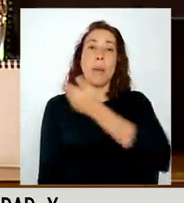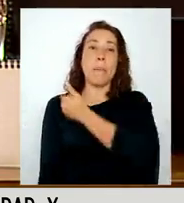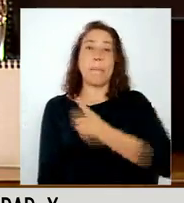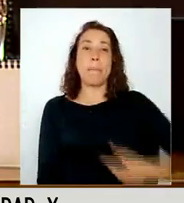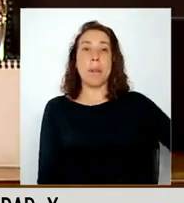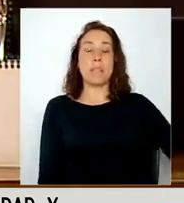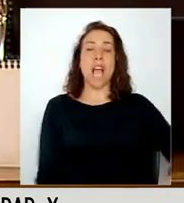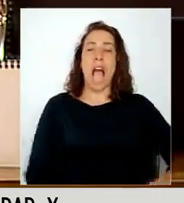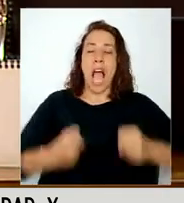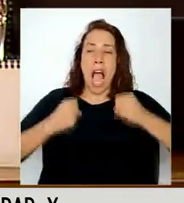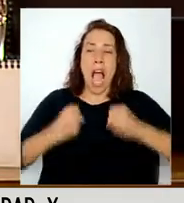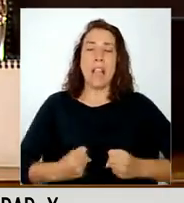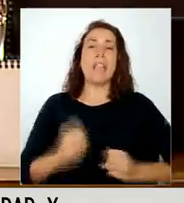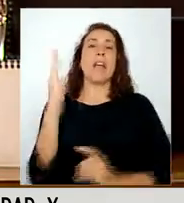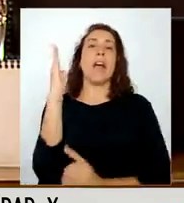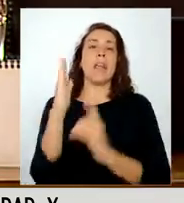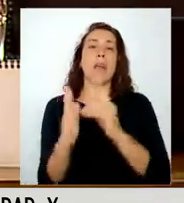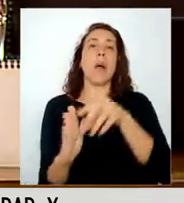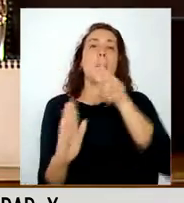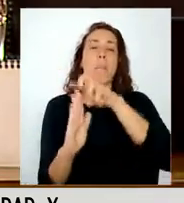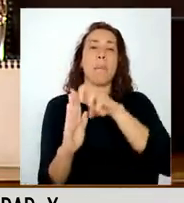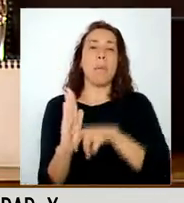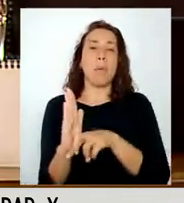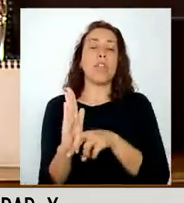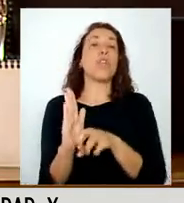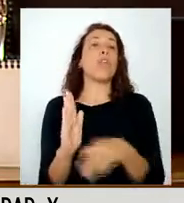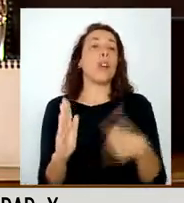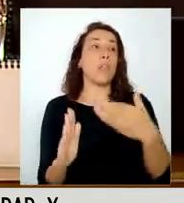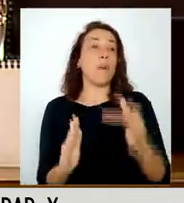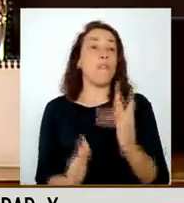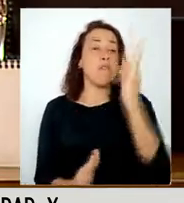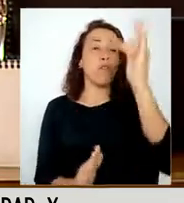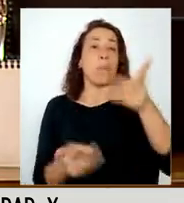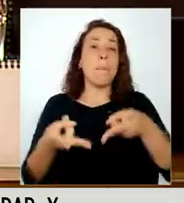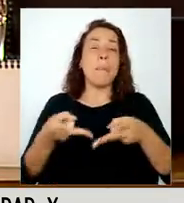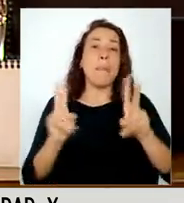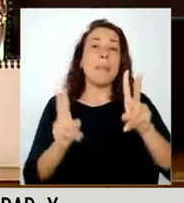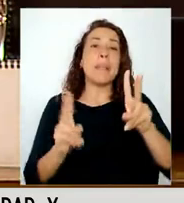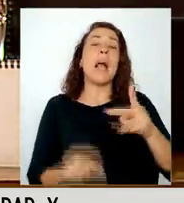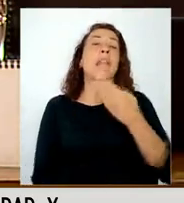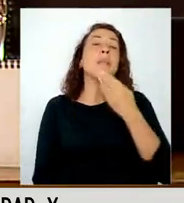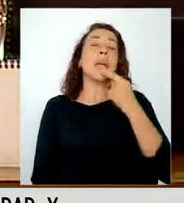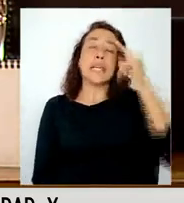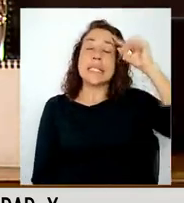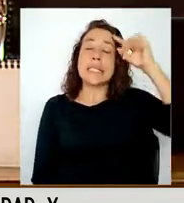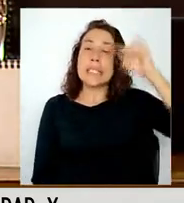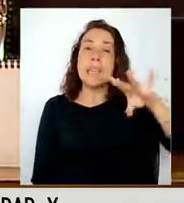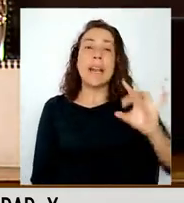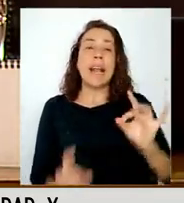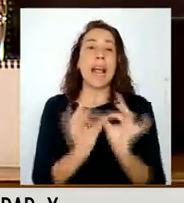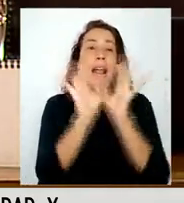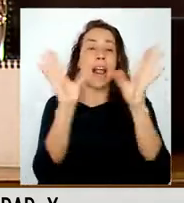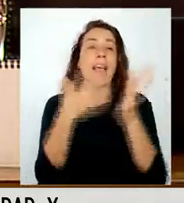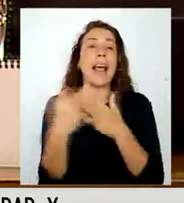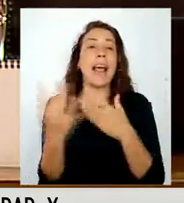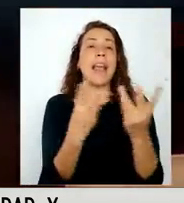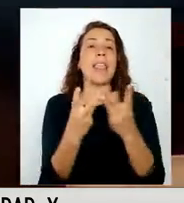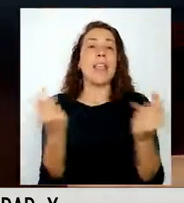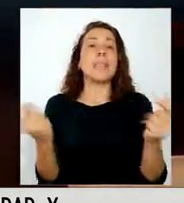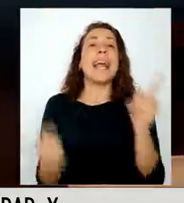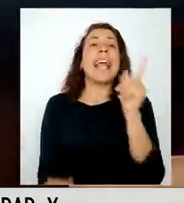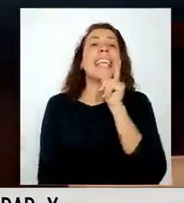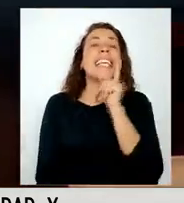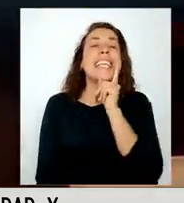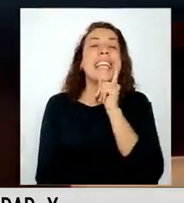desarrollar un proyecto que va a permitir conocer también con transparencia Quiénes son los que se han adjudicado